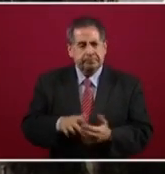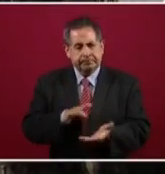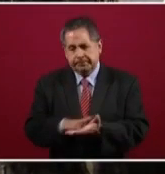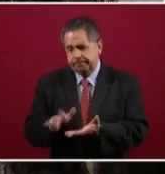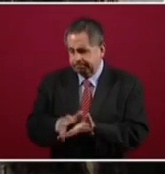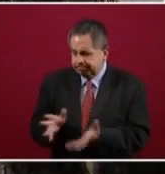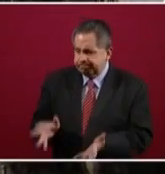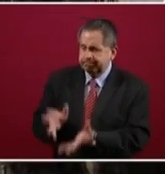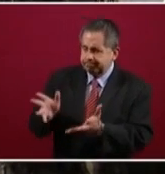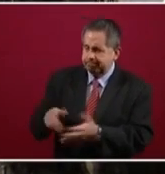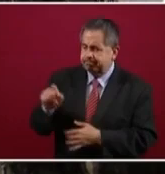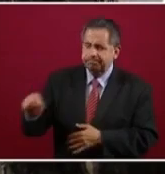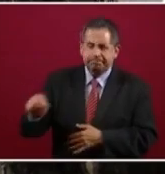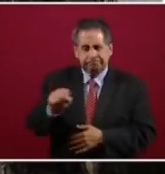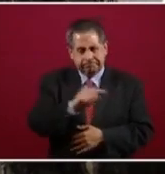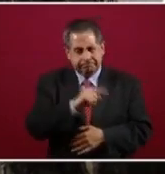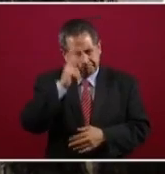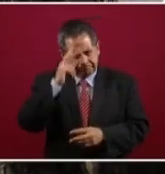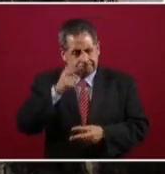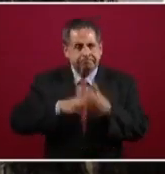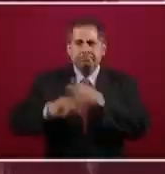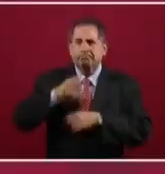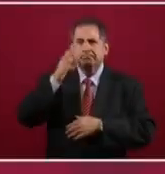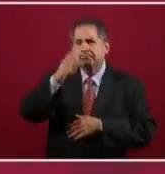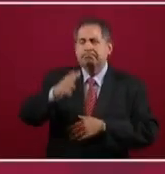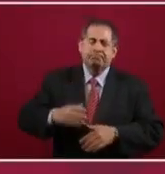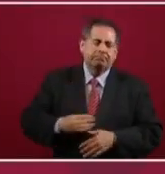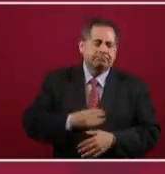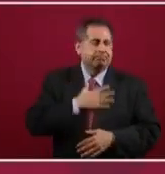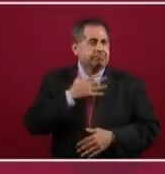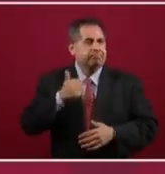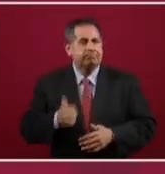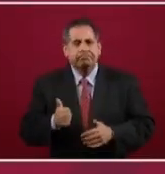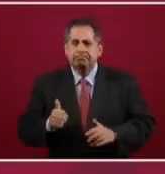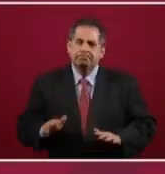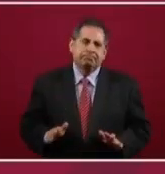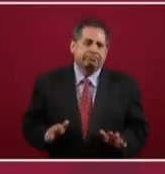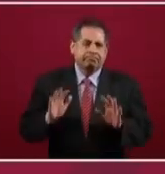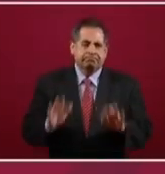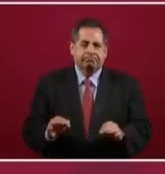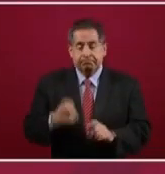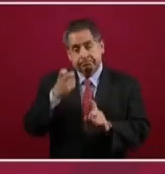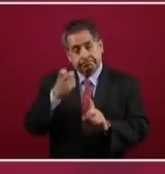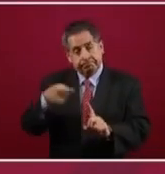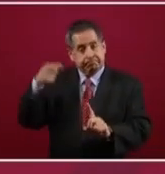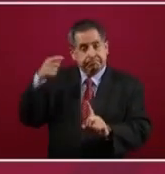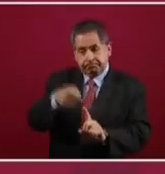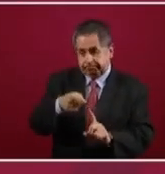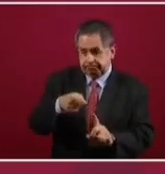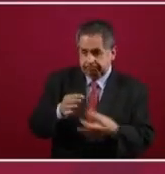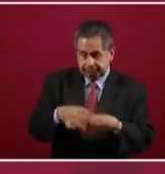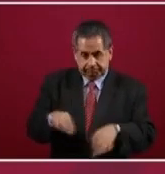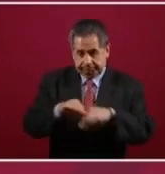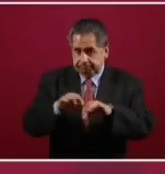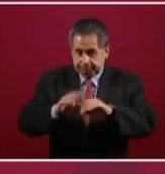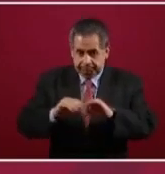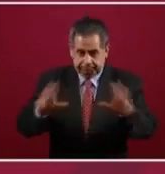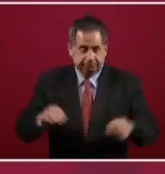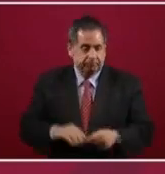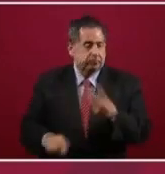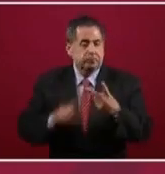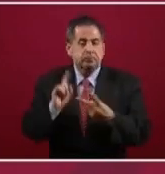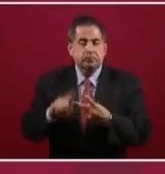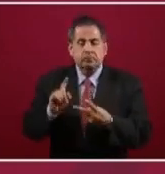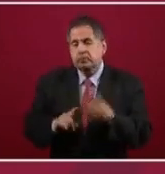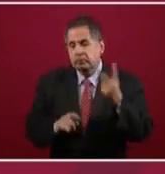impulsar actividades productivas y para que haya bienestar. Entonces, esa es una prioridad clara. Otra